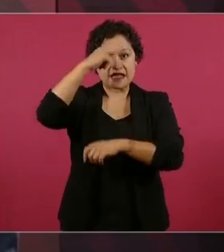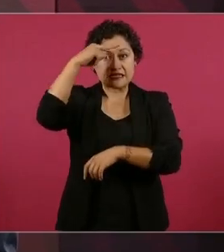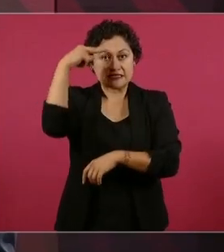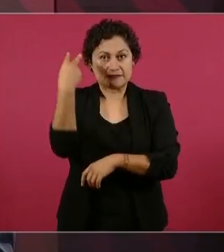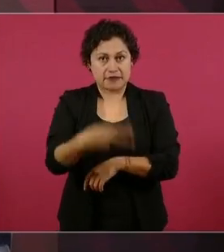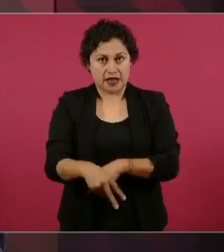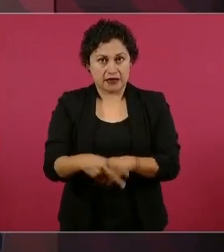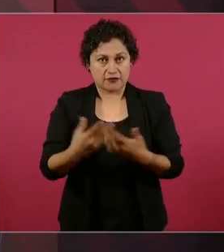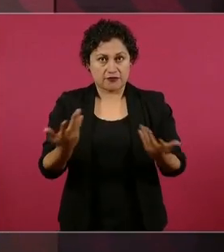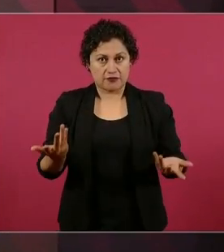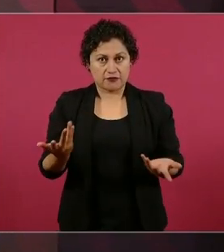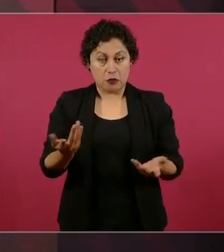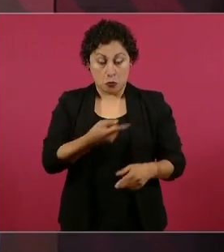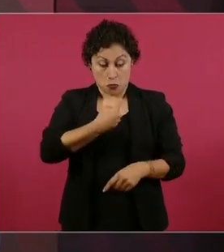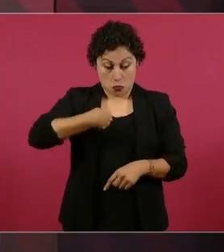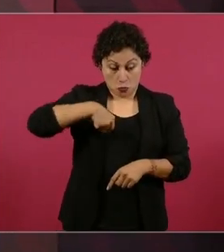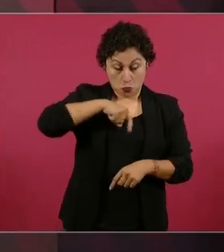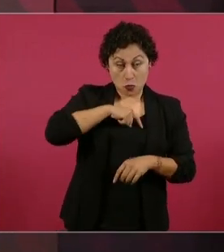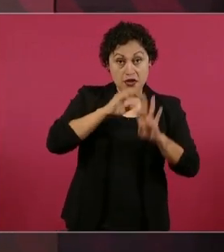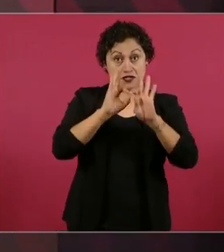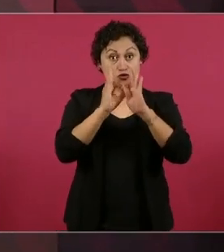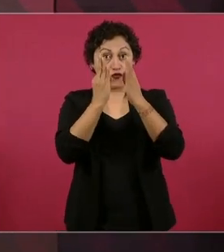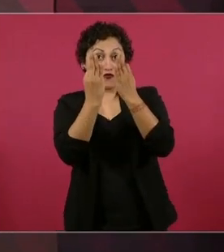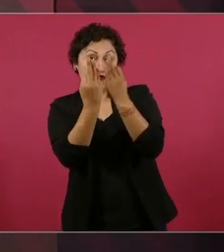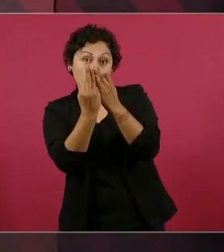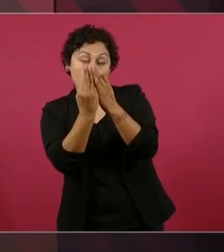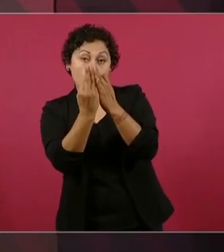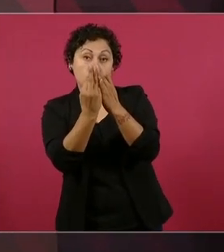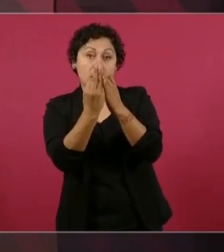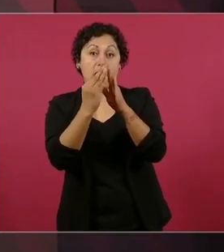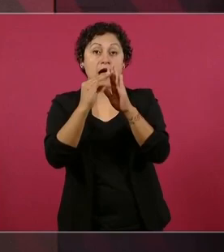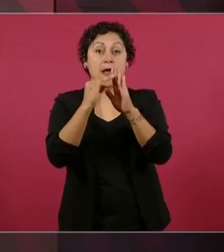económico, ¿sí?, es único.